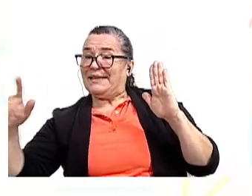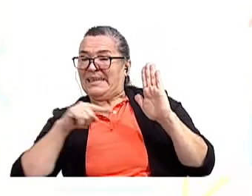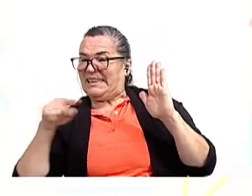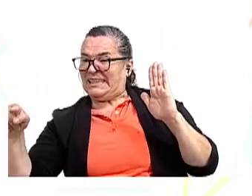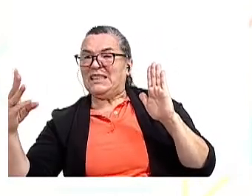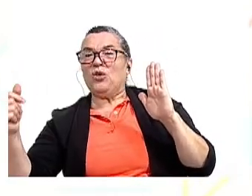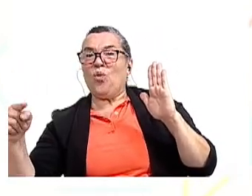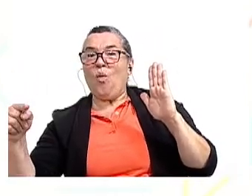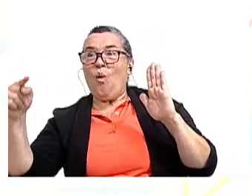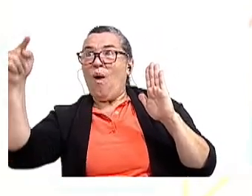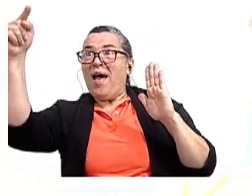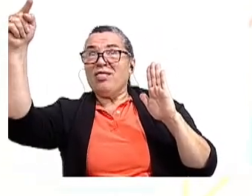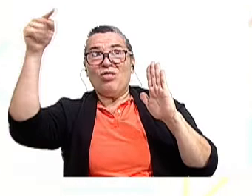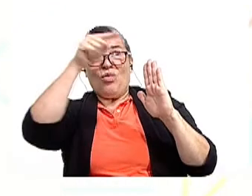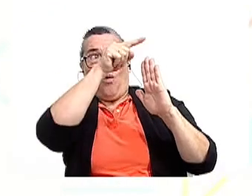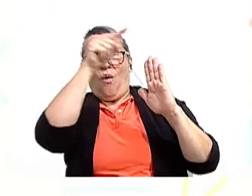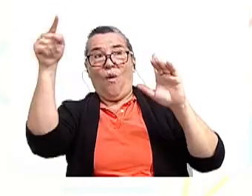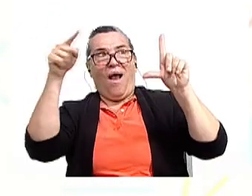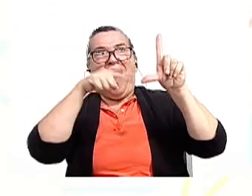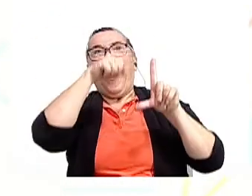será de